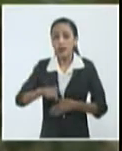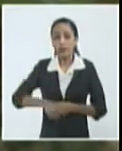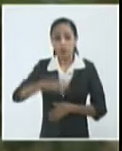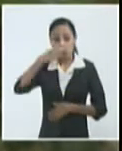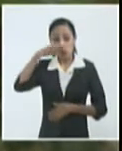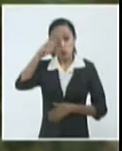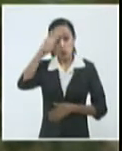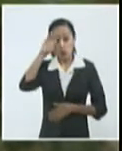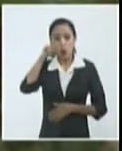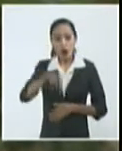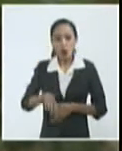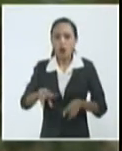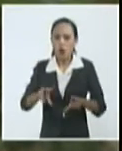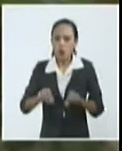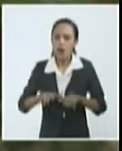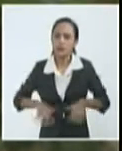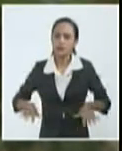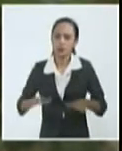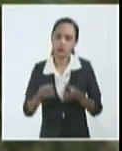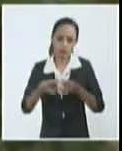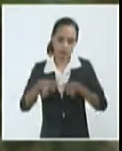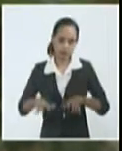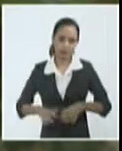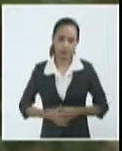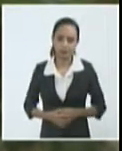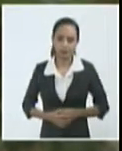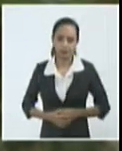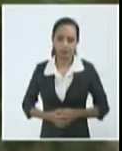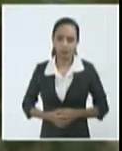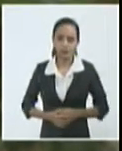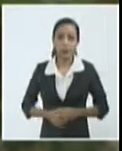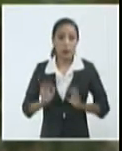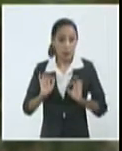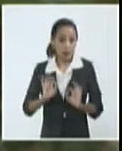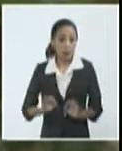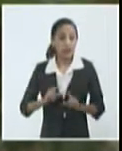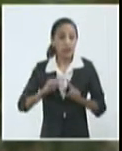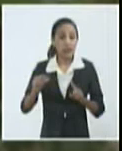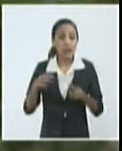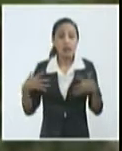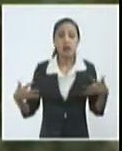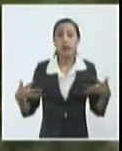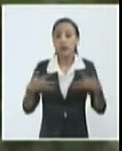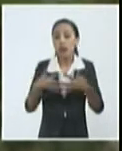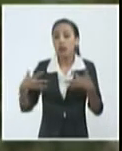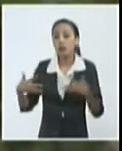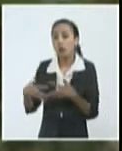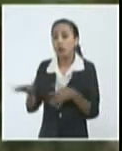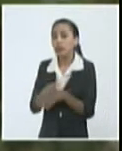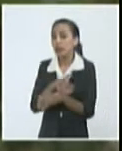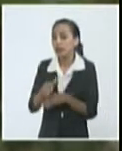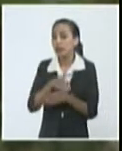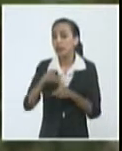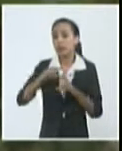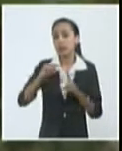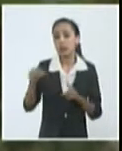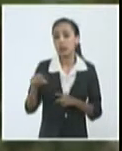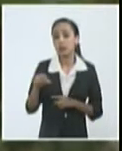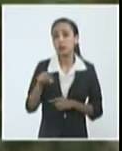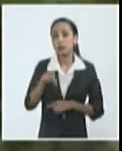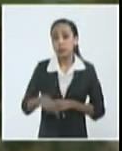entrando en la nueva normalidad. Y precisamente sobre estos temas, sobre sus interrelaciones, sobre el consenso que se va